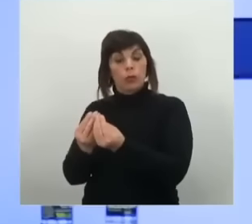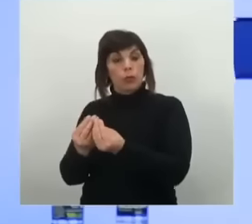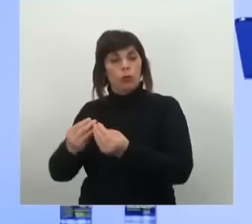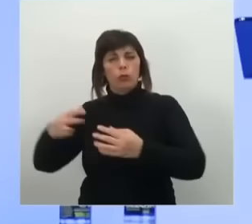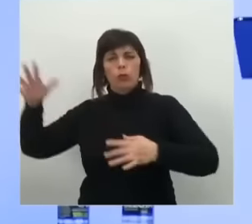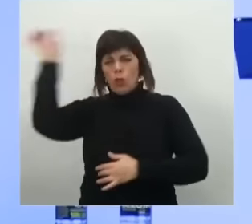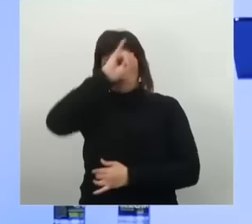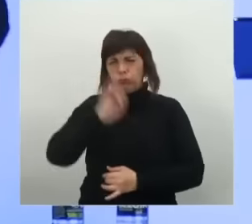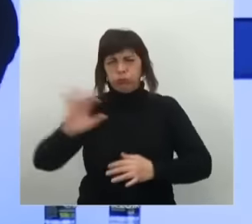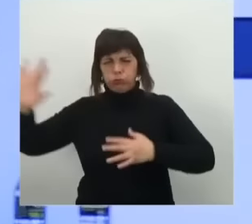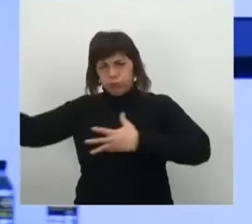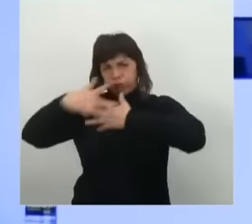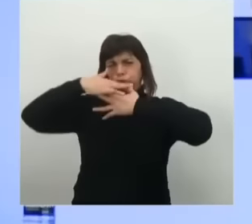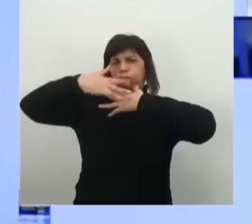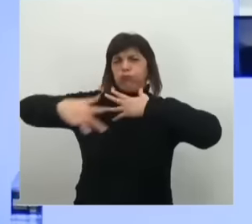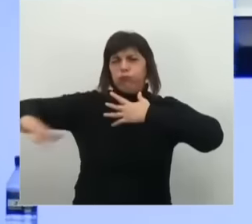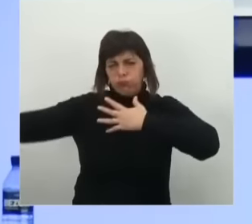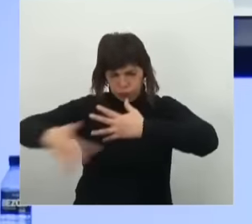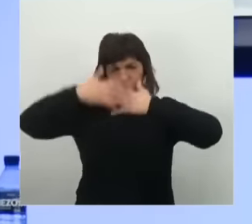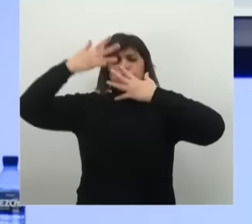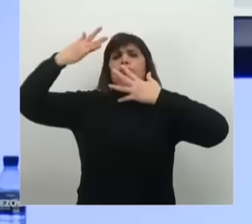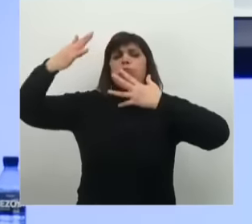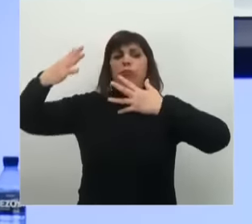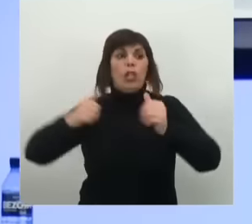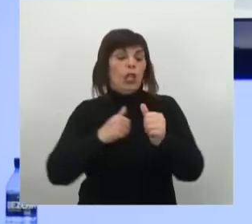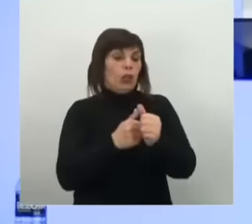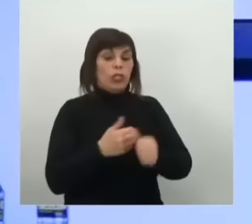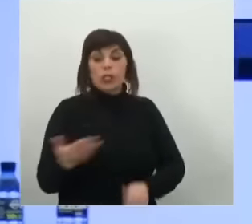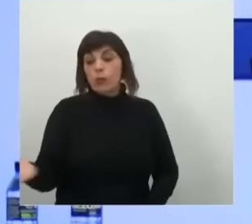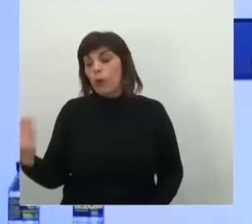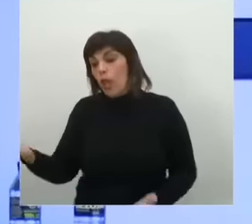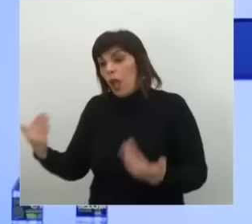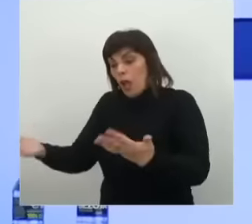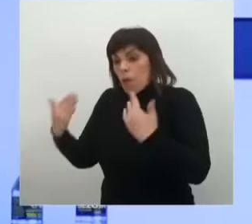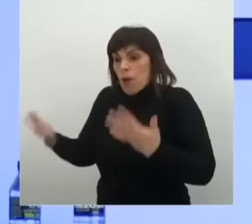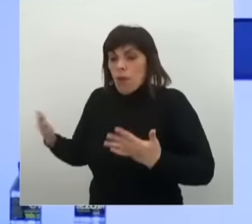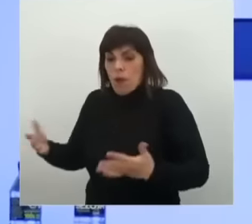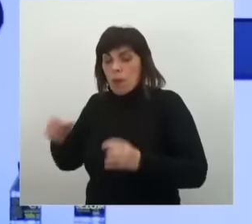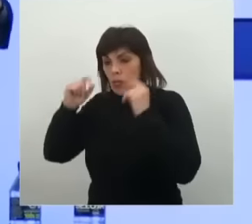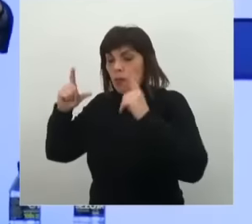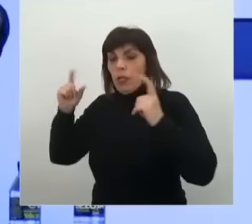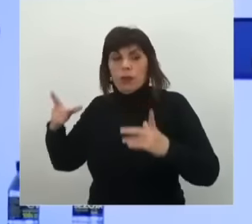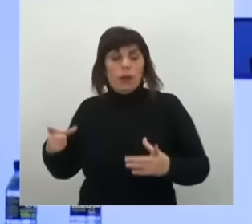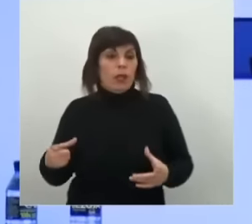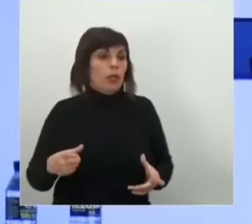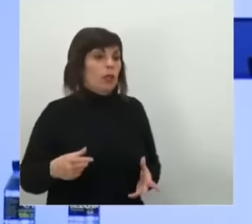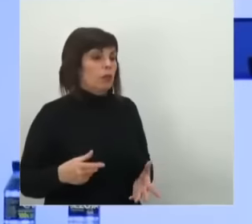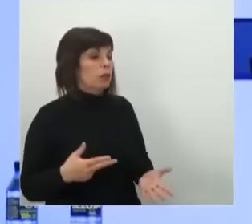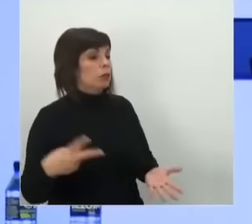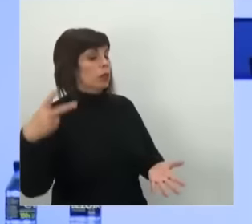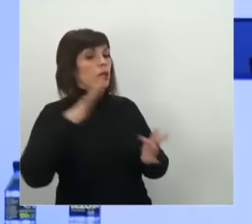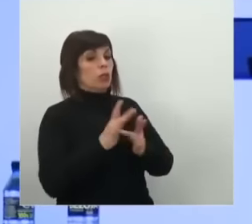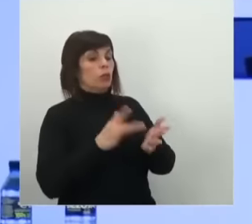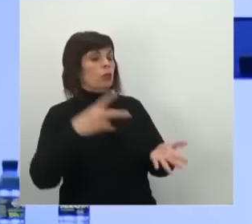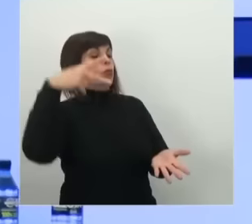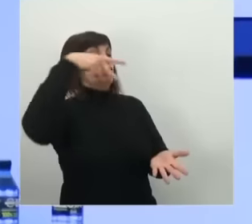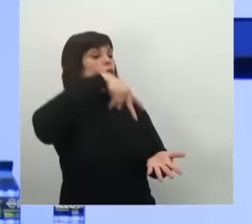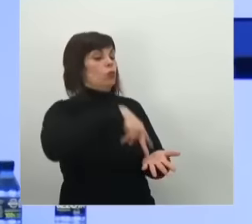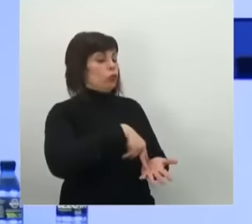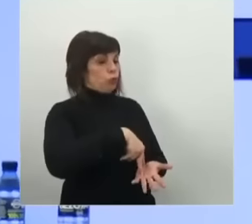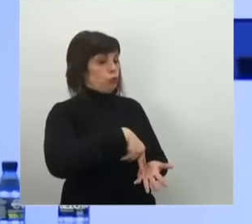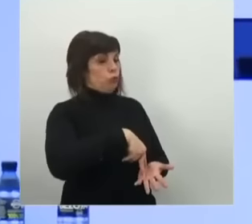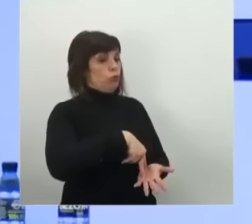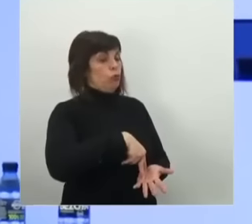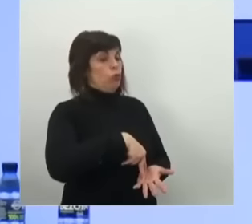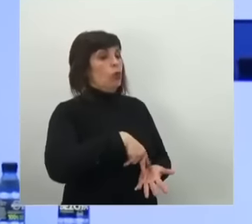frente durmiendo le despertamos se puso en pie se calmó La tempestad nos agarró temor